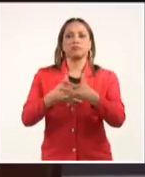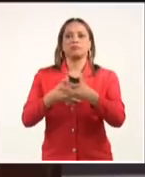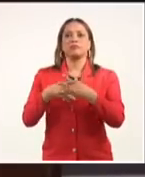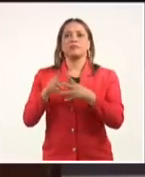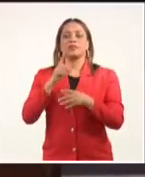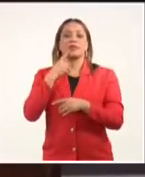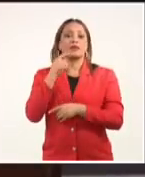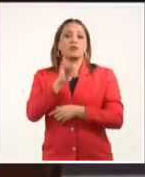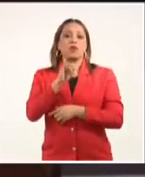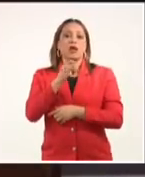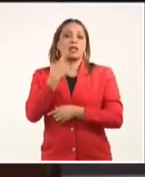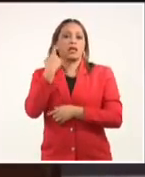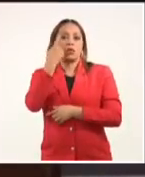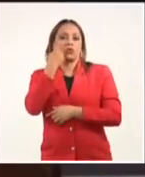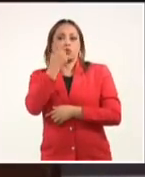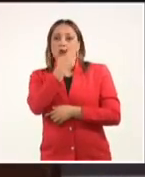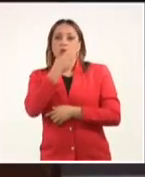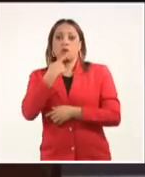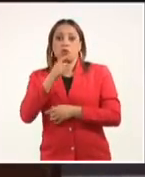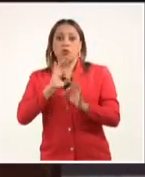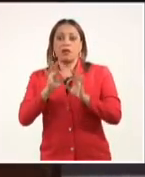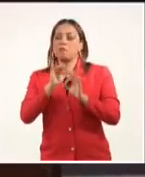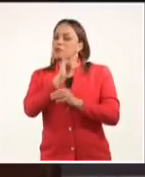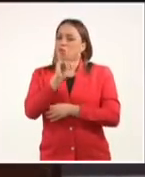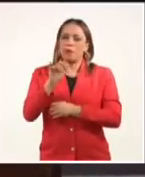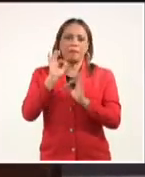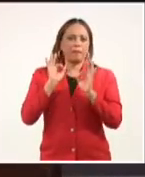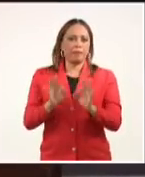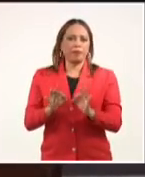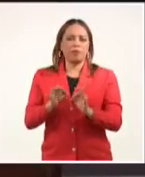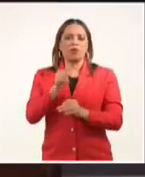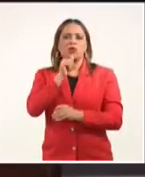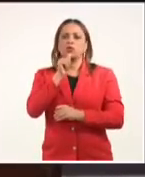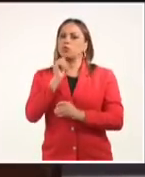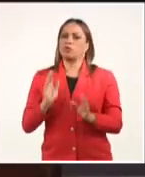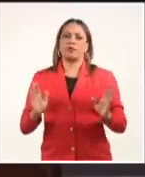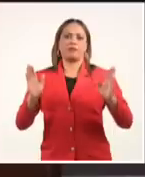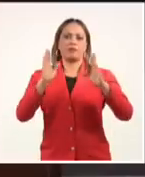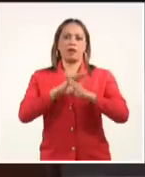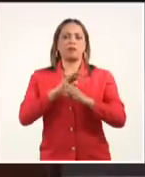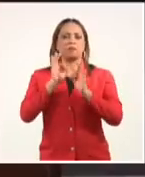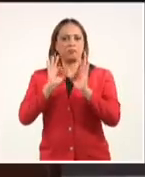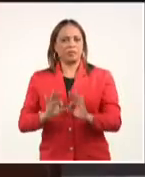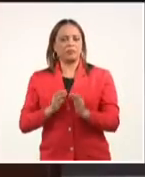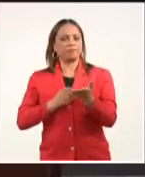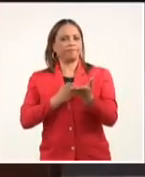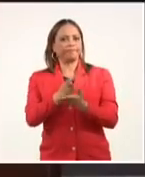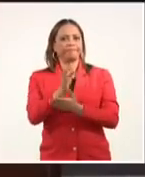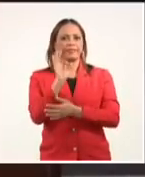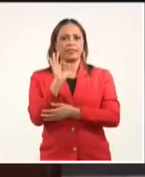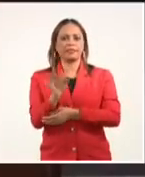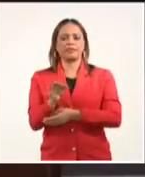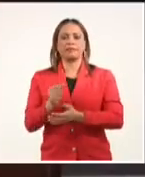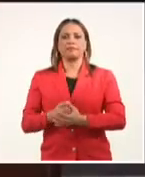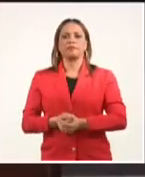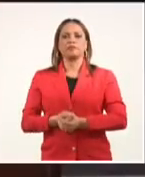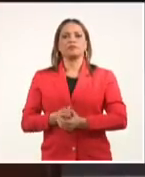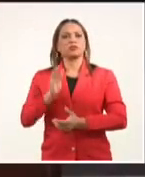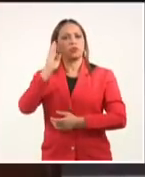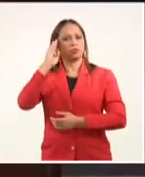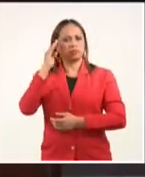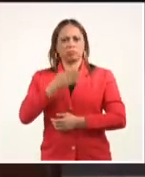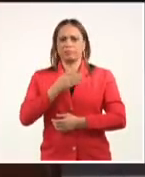nuestros ojos. No tengo dudas de que así será. Estoy